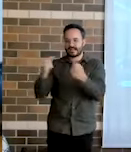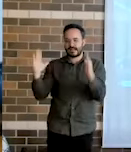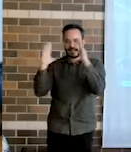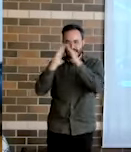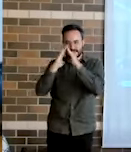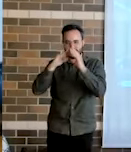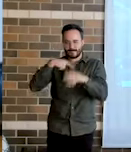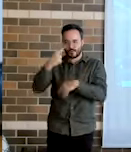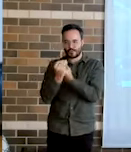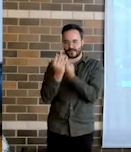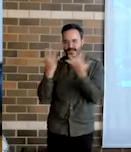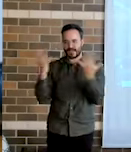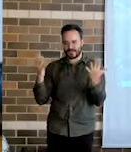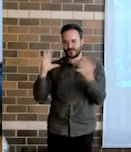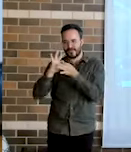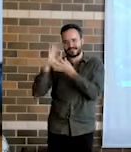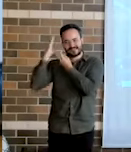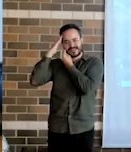entrevista.